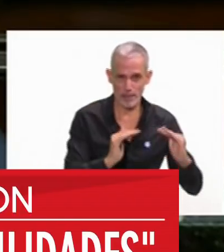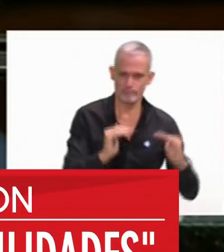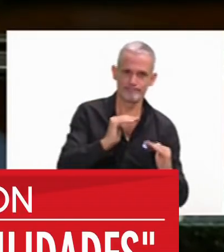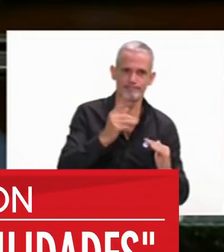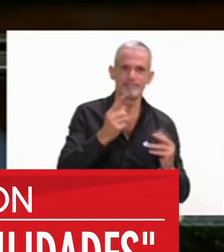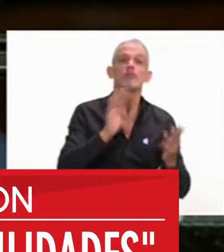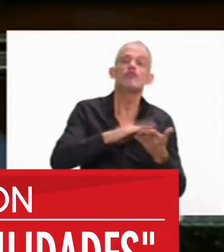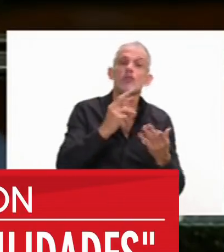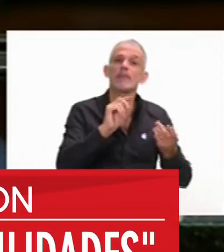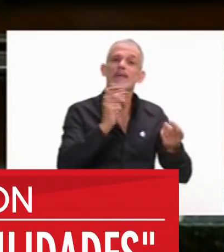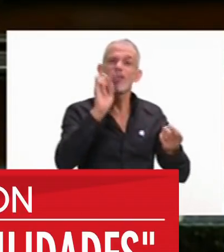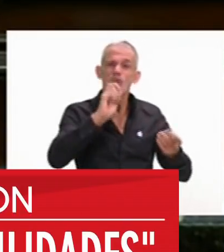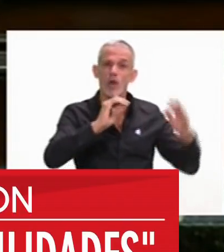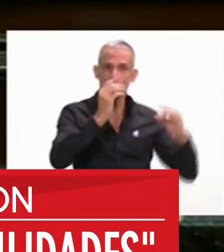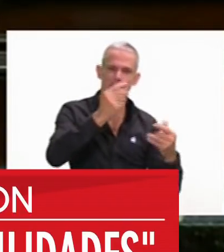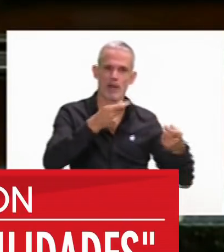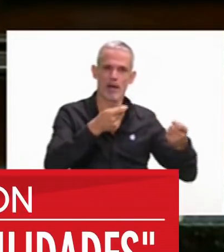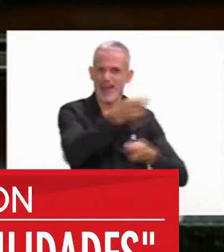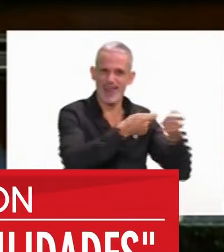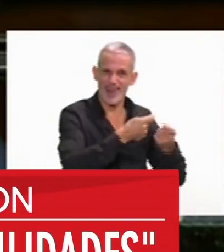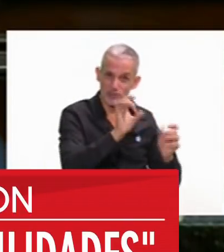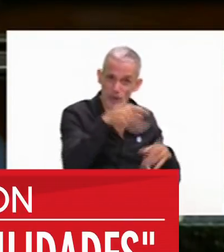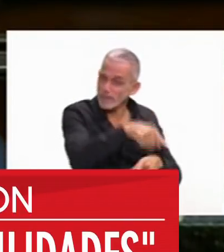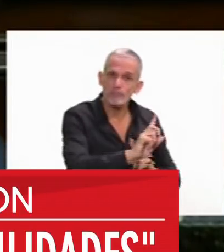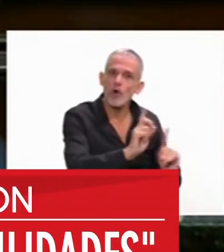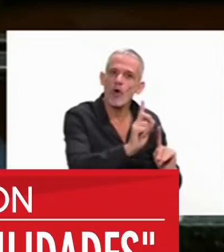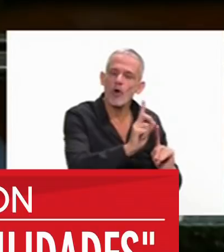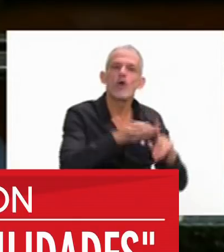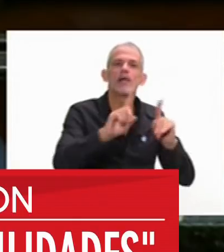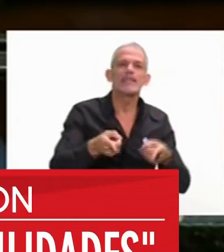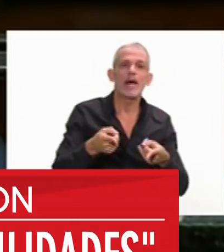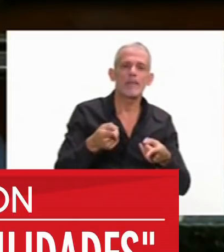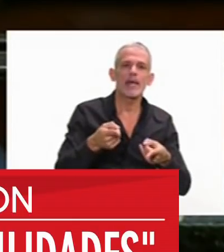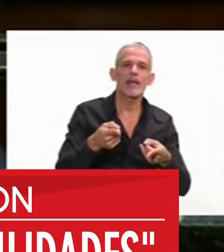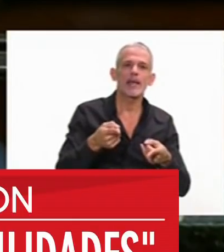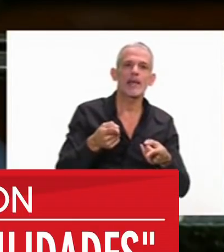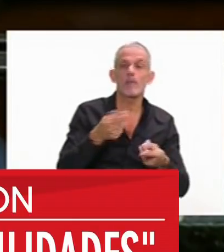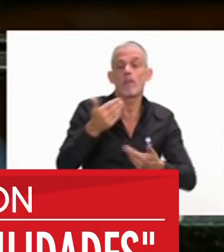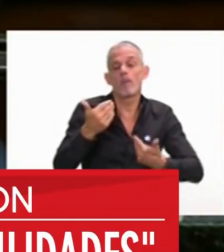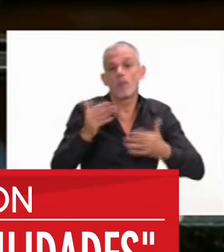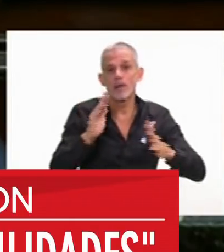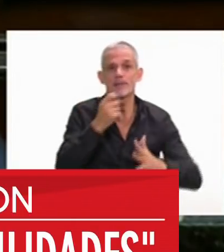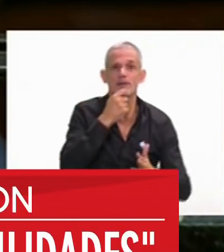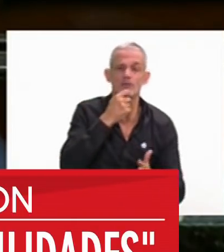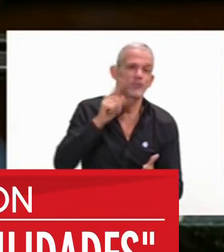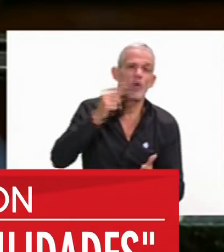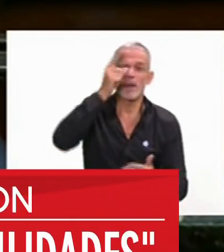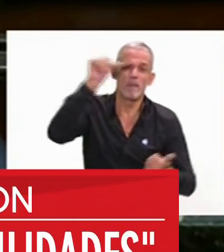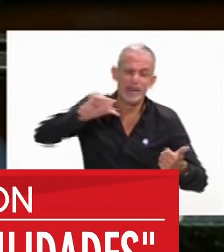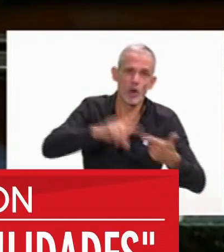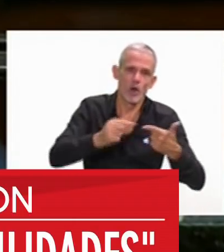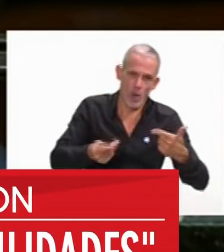en los mercados financieros, sino también en impactos como hemos visto, como puede pasar en la cuestión del tema del petróleo